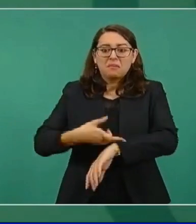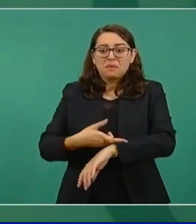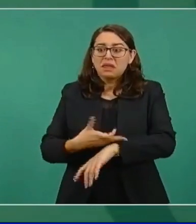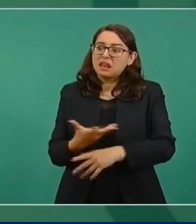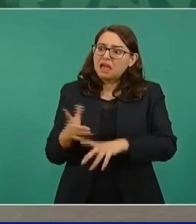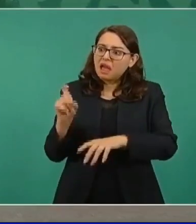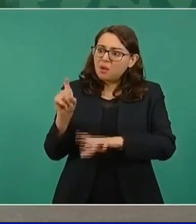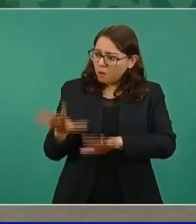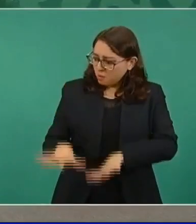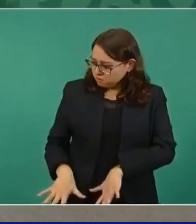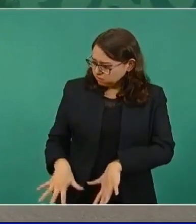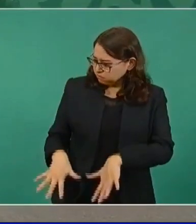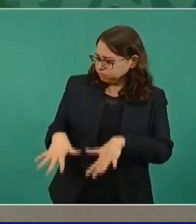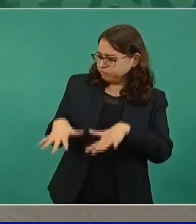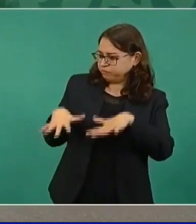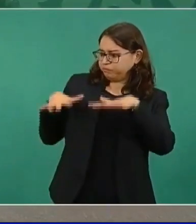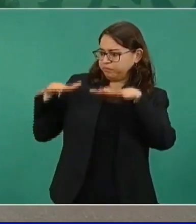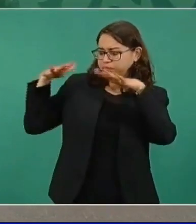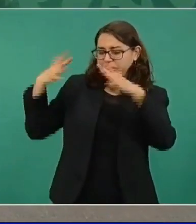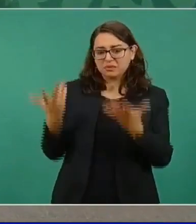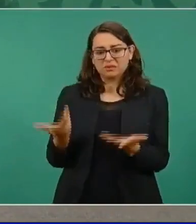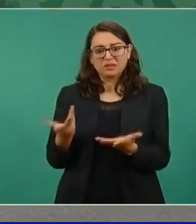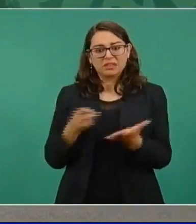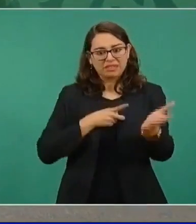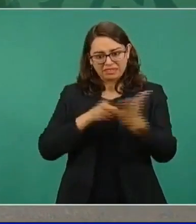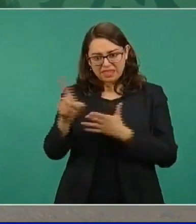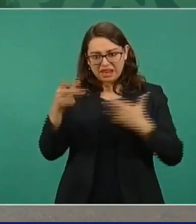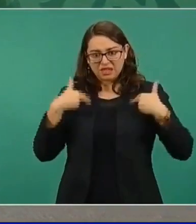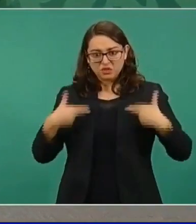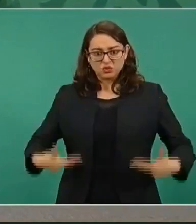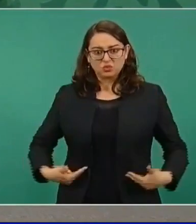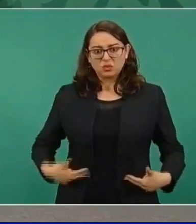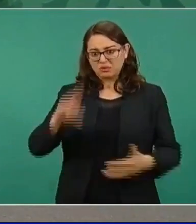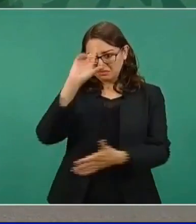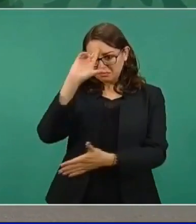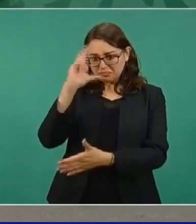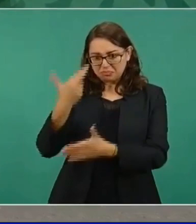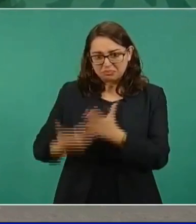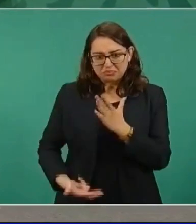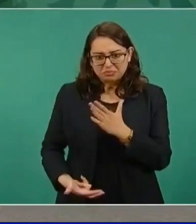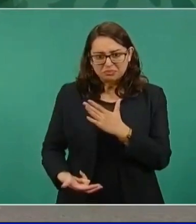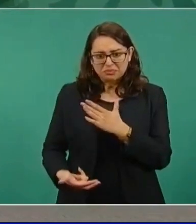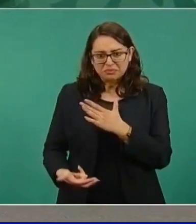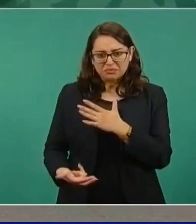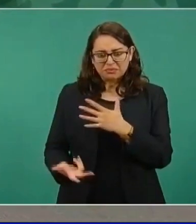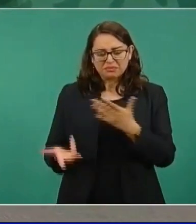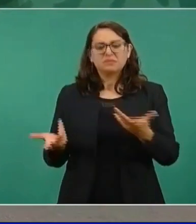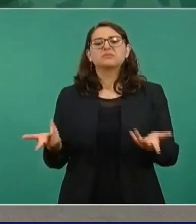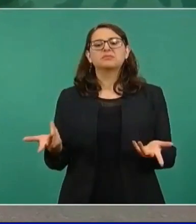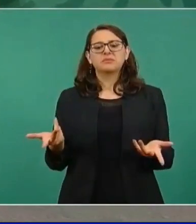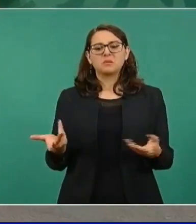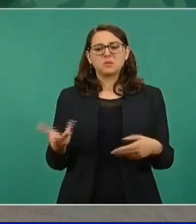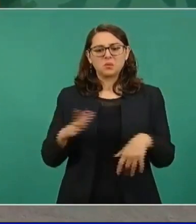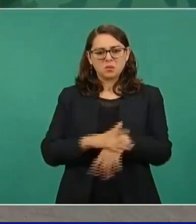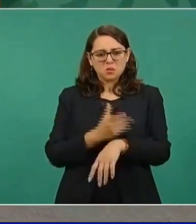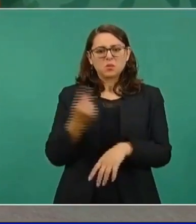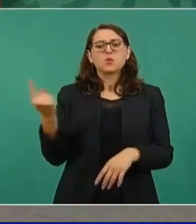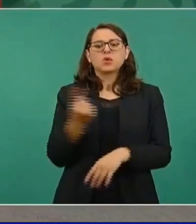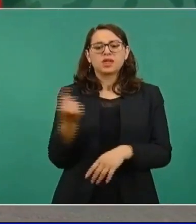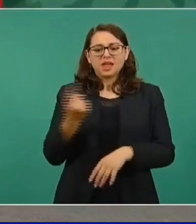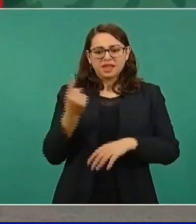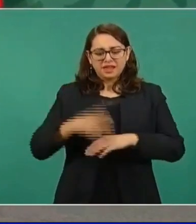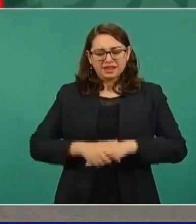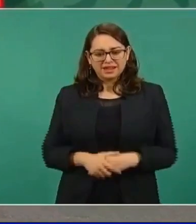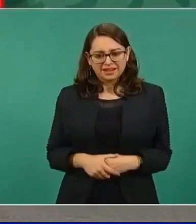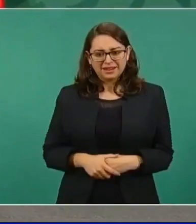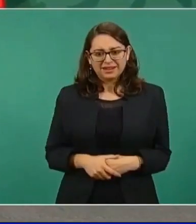Es una violación a derechos humanos por darle